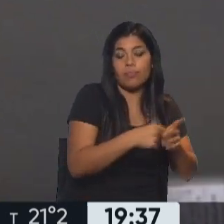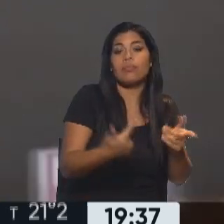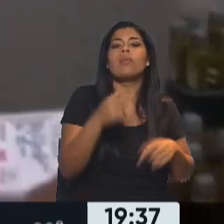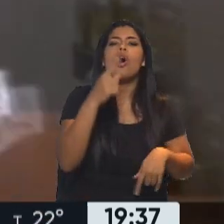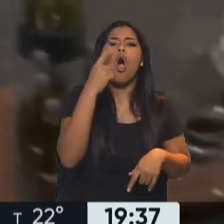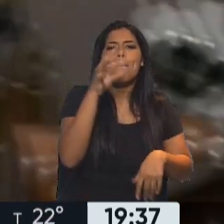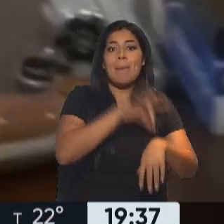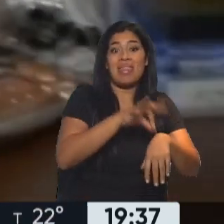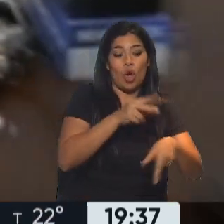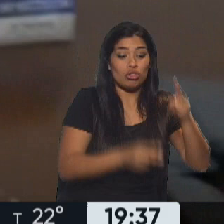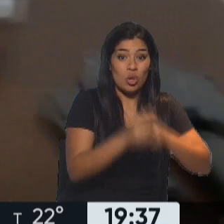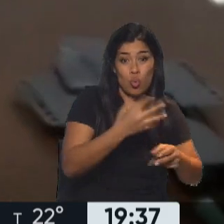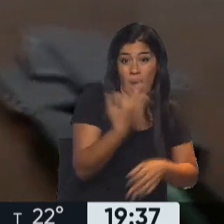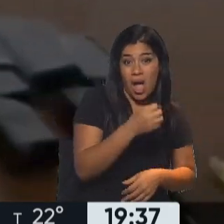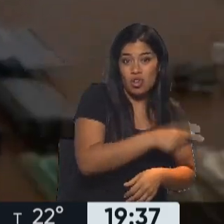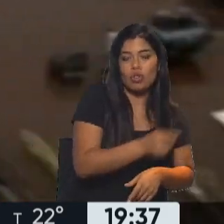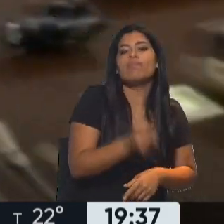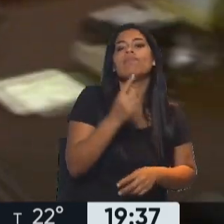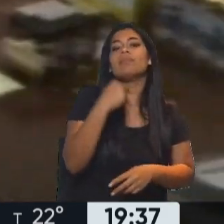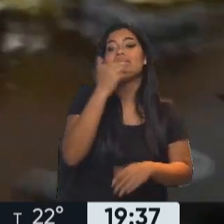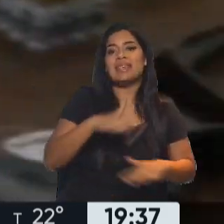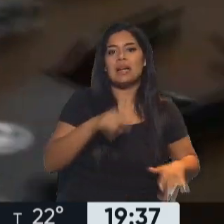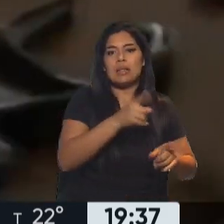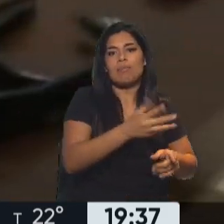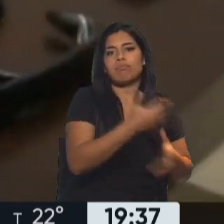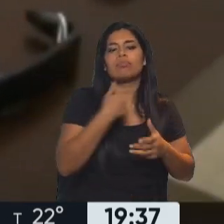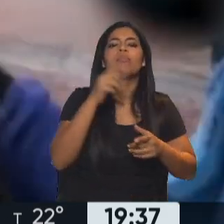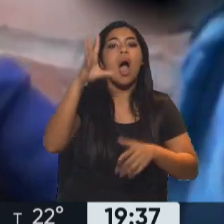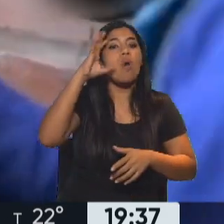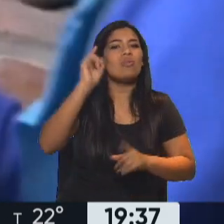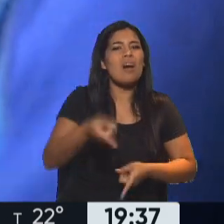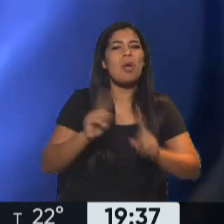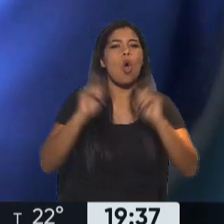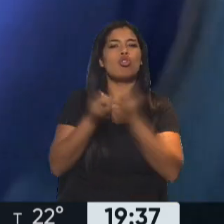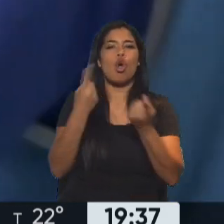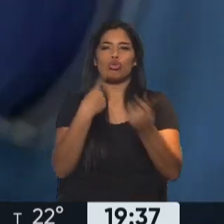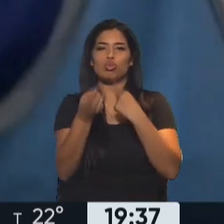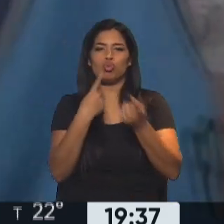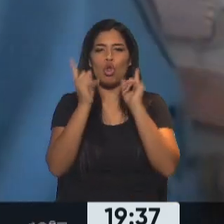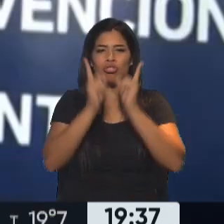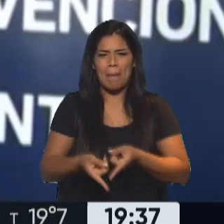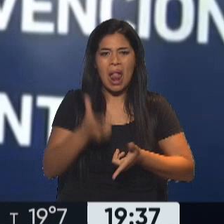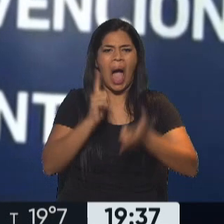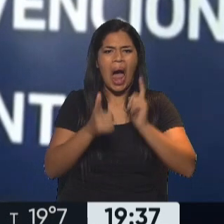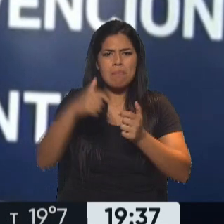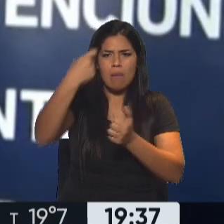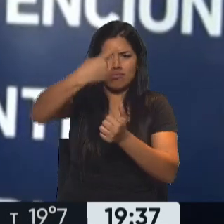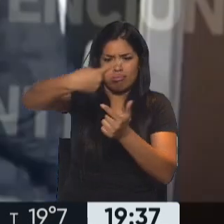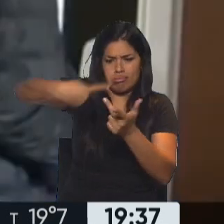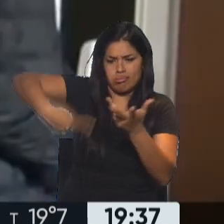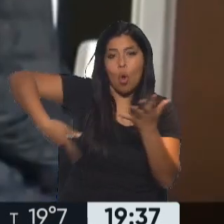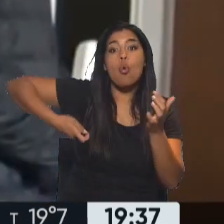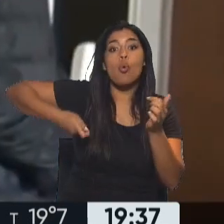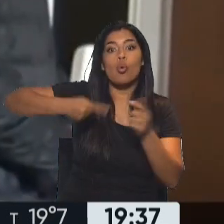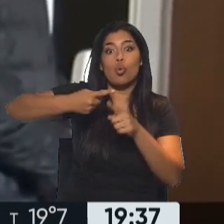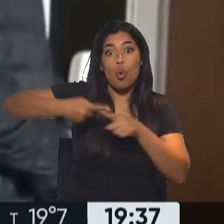allanamientos recordemos que fueron simultáneos en su casa y en su consultorio donde hallaron armas de distintos calibres cuchillos